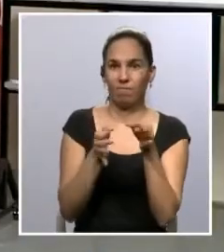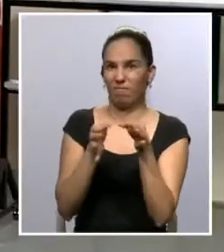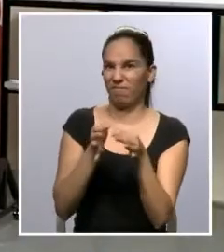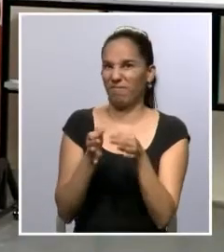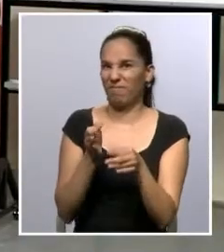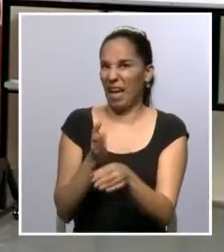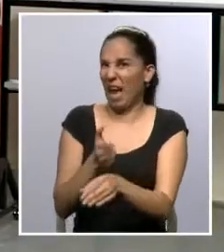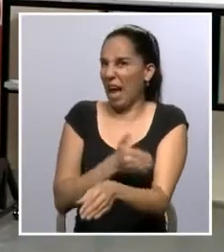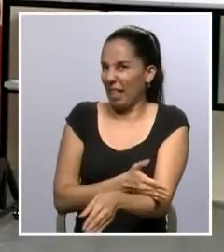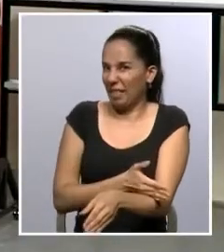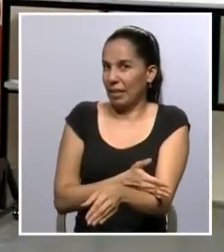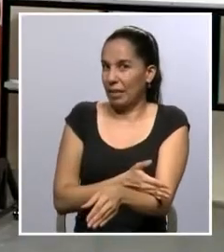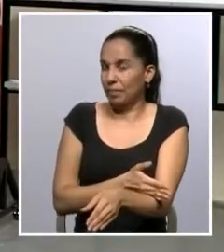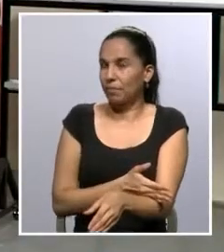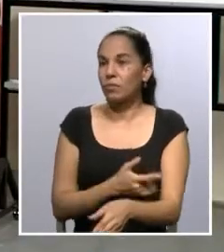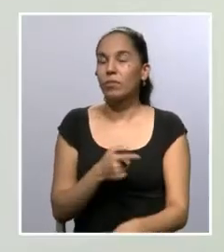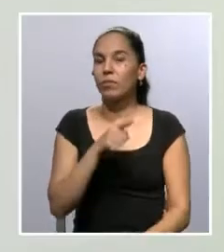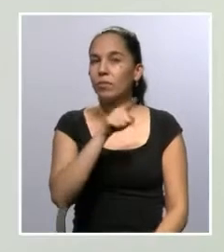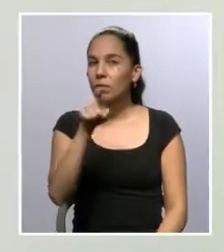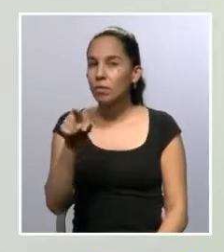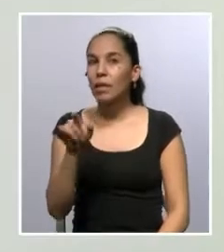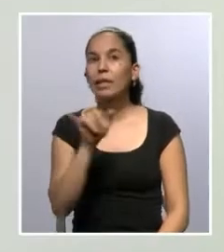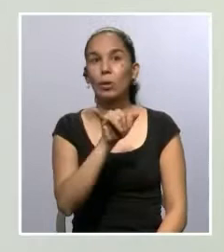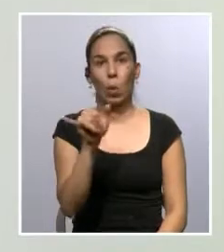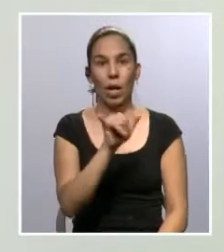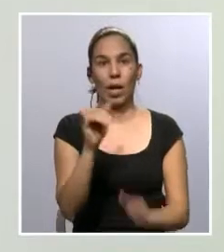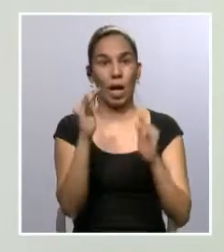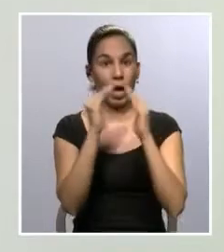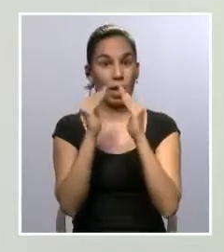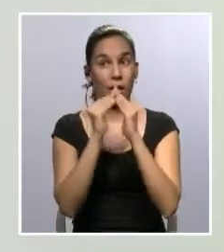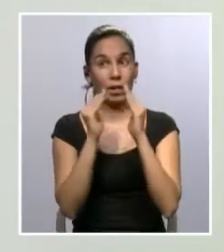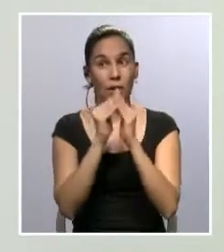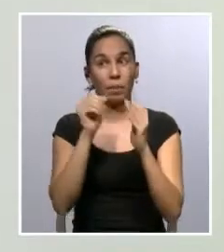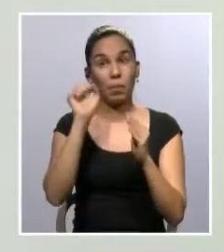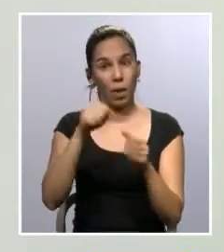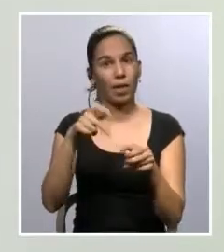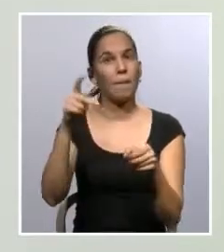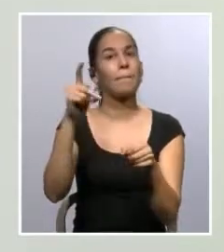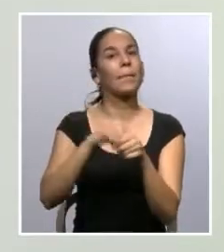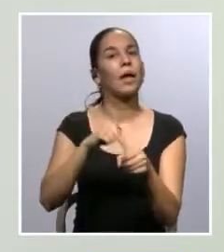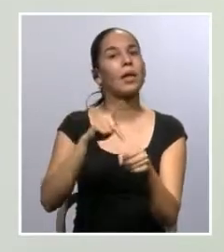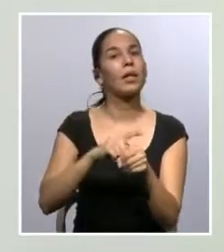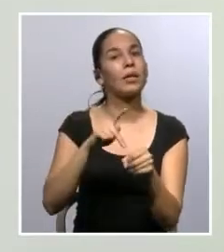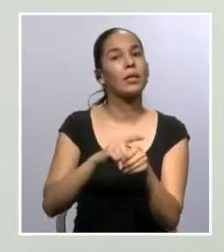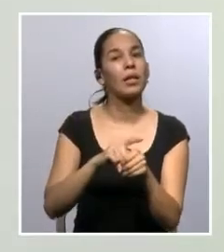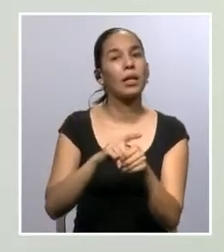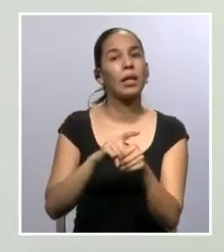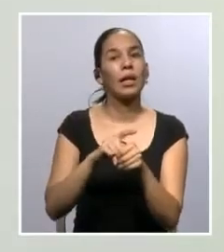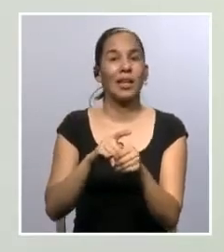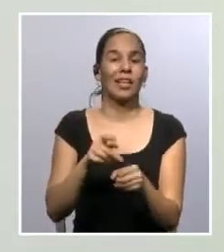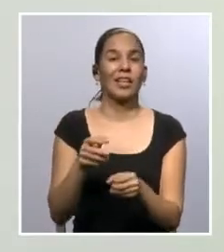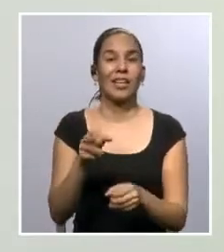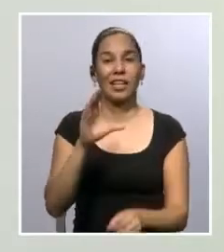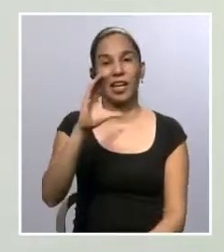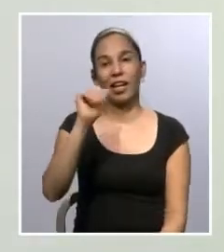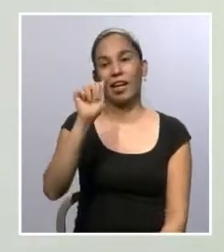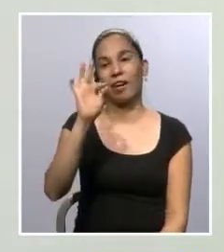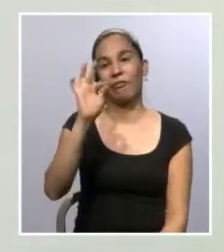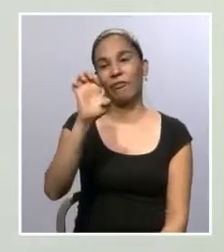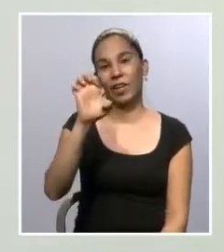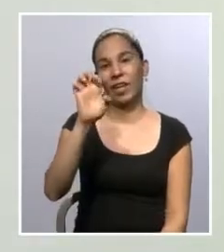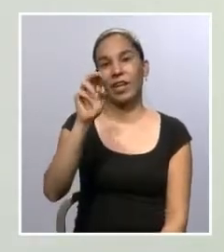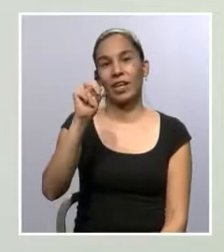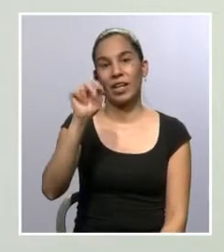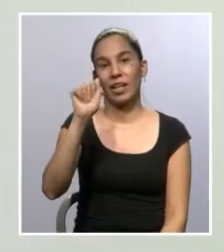modelo, quiero que en la casa ustedes participen. En Café Nacional, en Facebook,